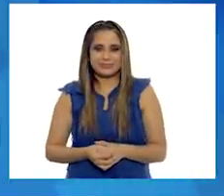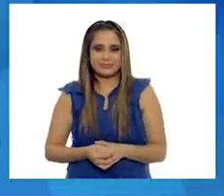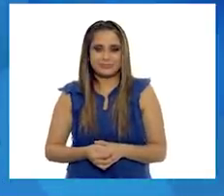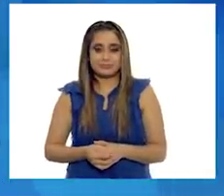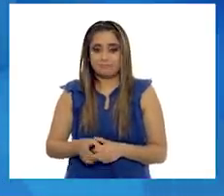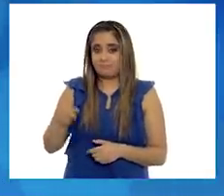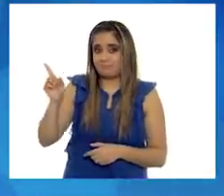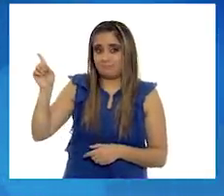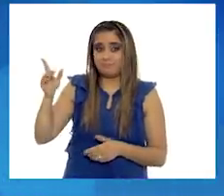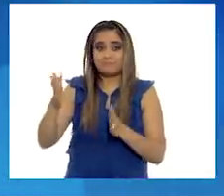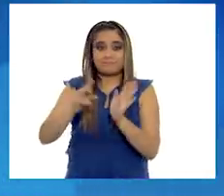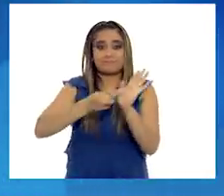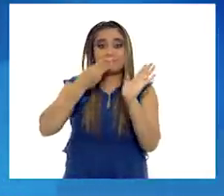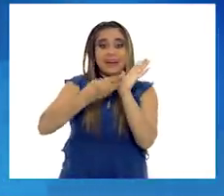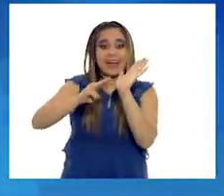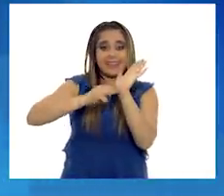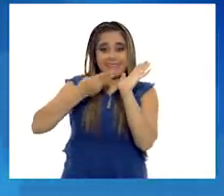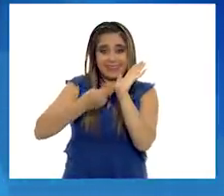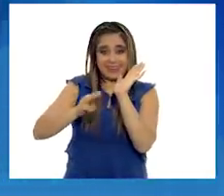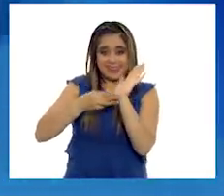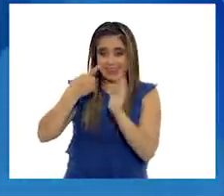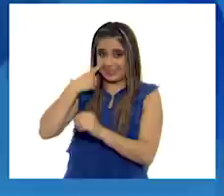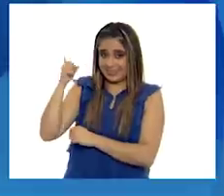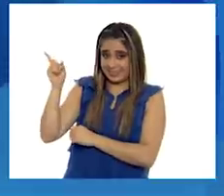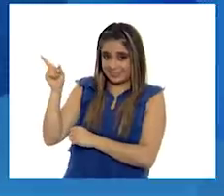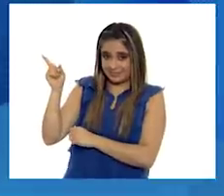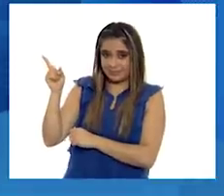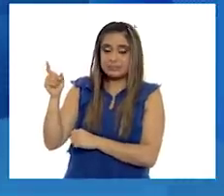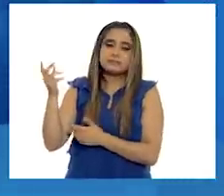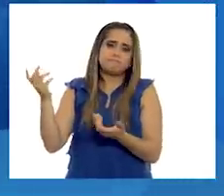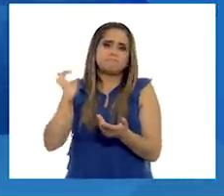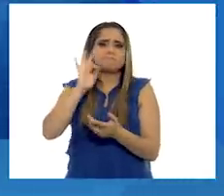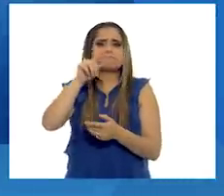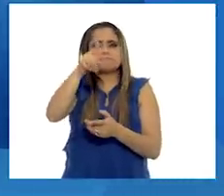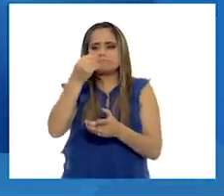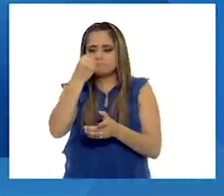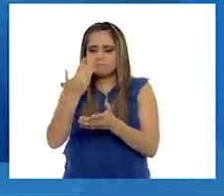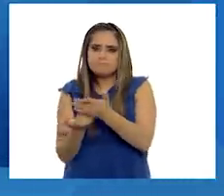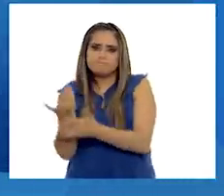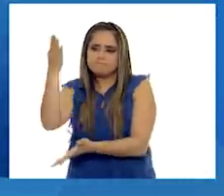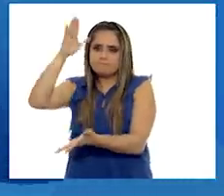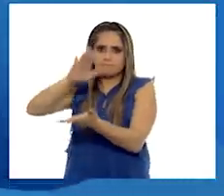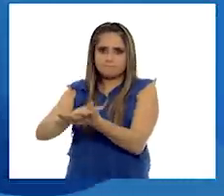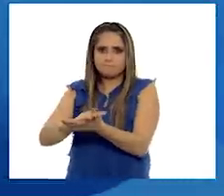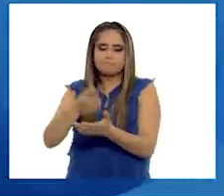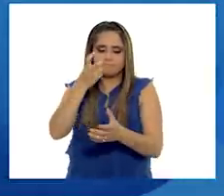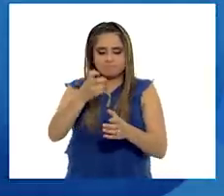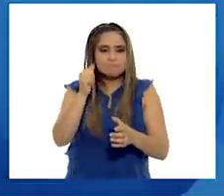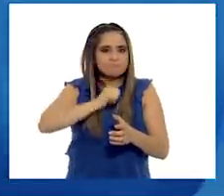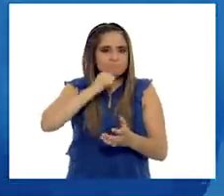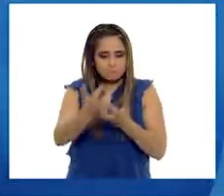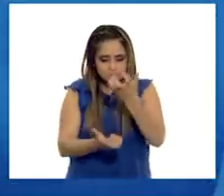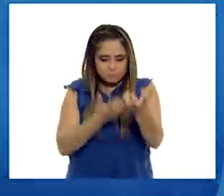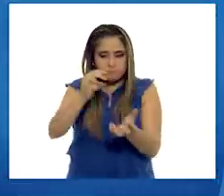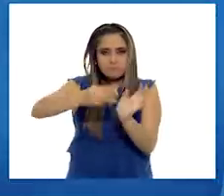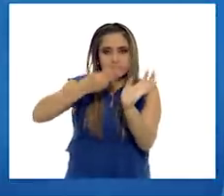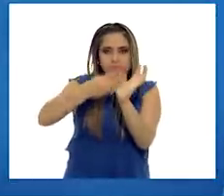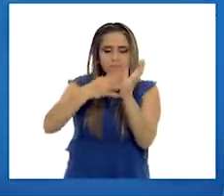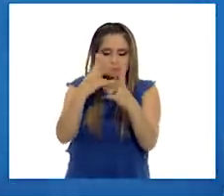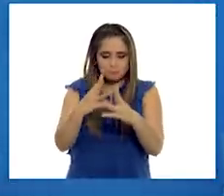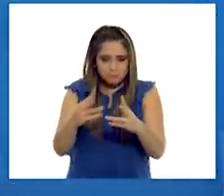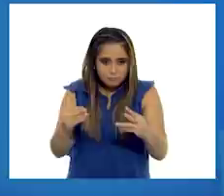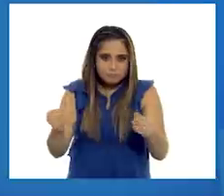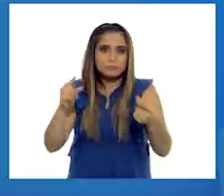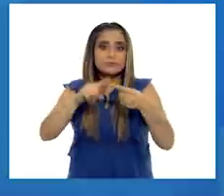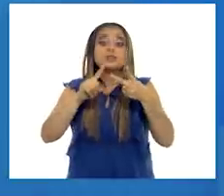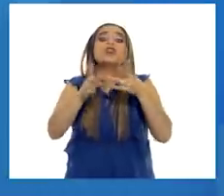Ahí. Mira, sí está la mantequilla. Esta es la mantequilla tal vez para una receta de los hotcakes. Exactamente, qué rico. Y está, uy, chocolate, qué El rico.